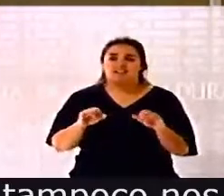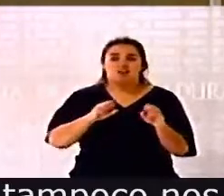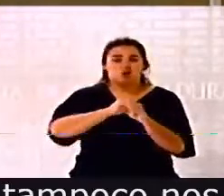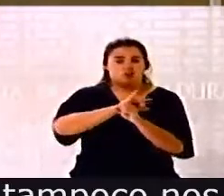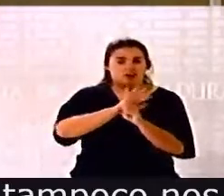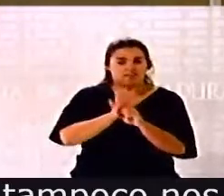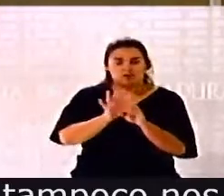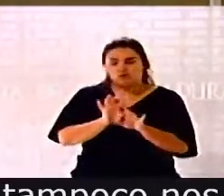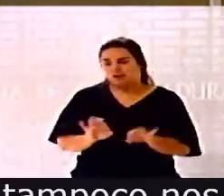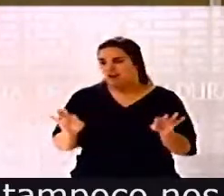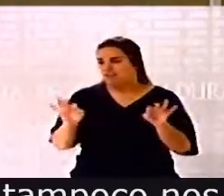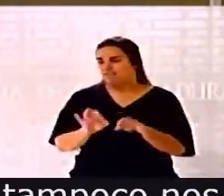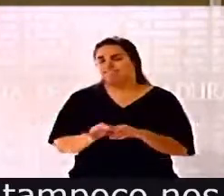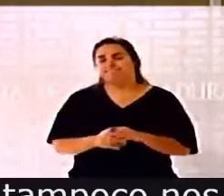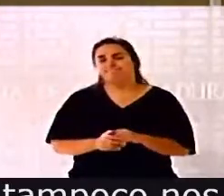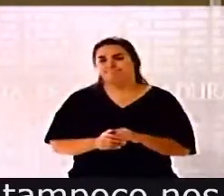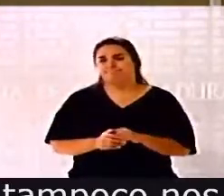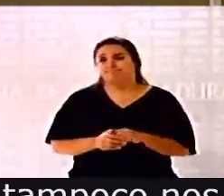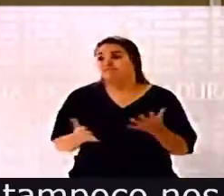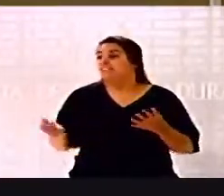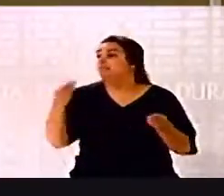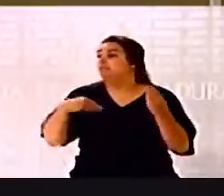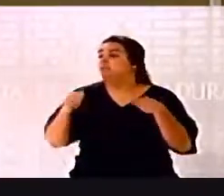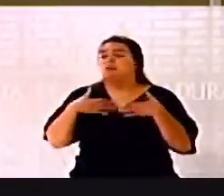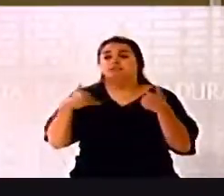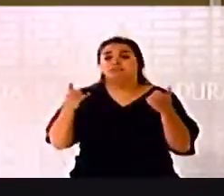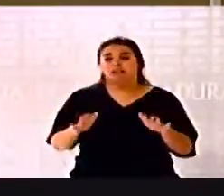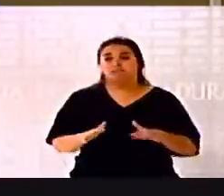COVID-19. A lo que quieran preguntar.